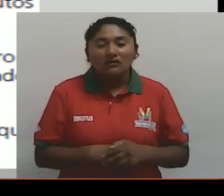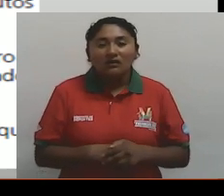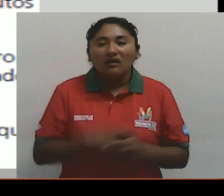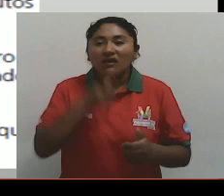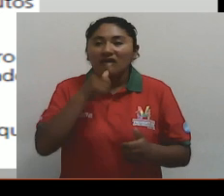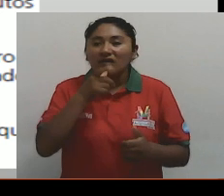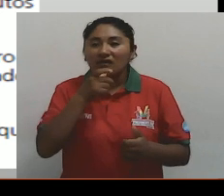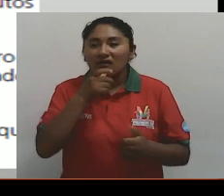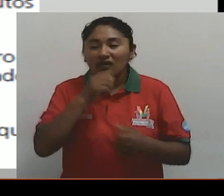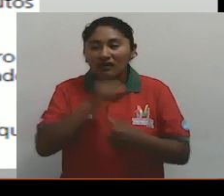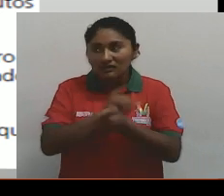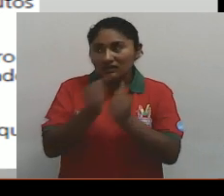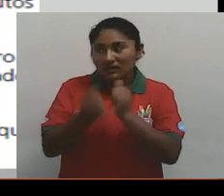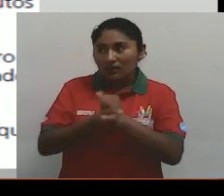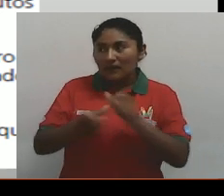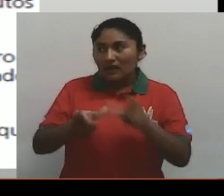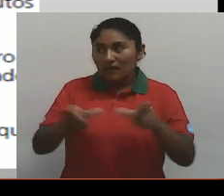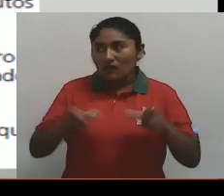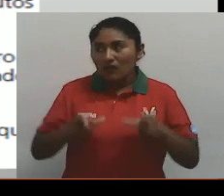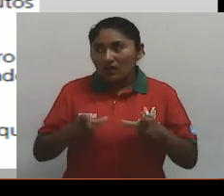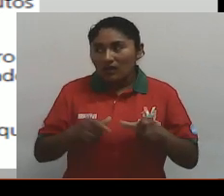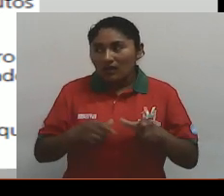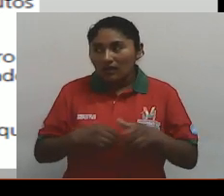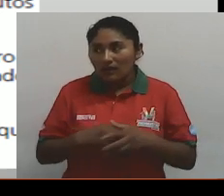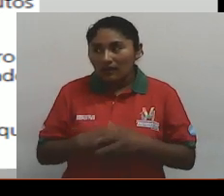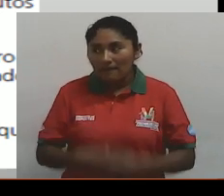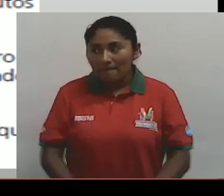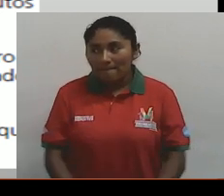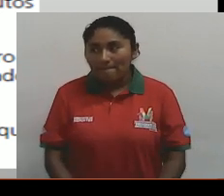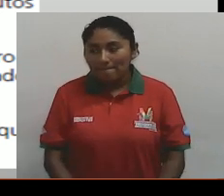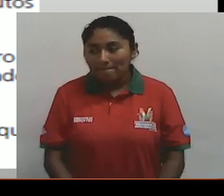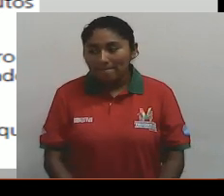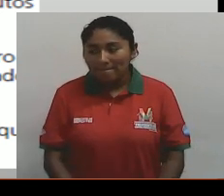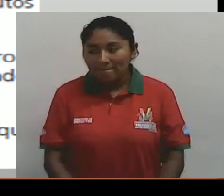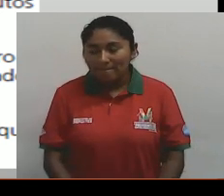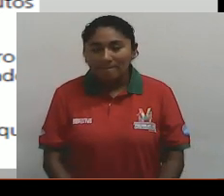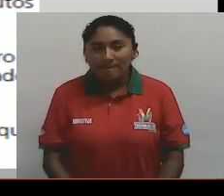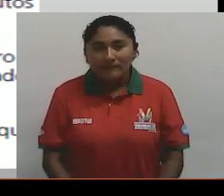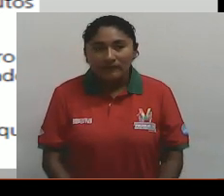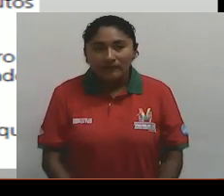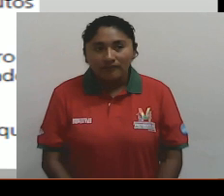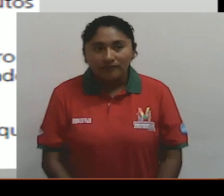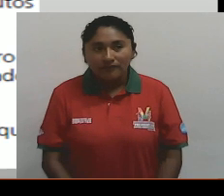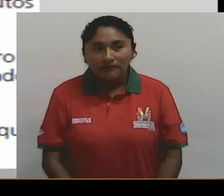manual para la sustitución y se registra en la